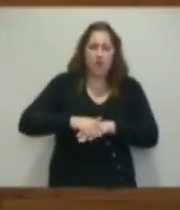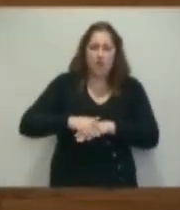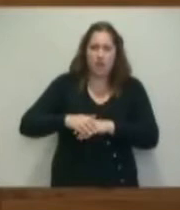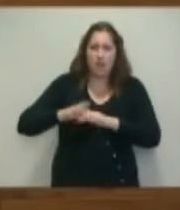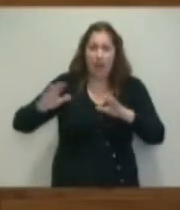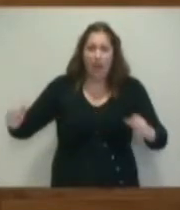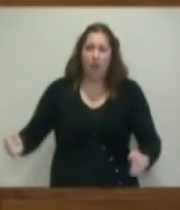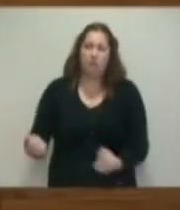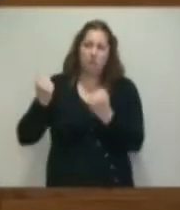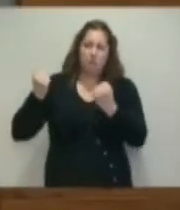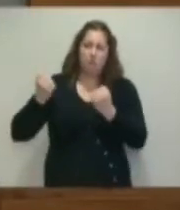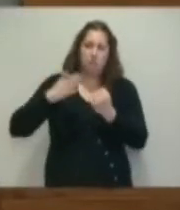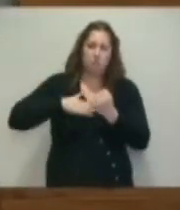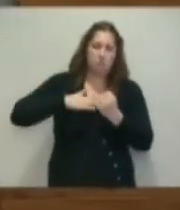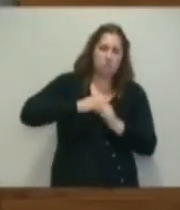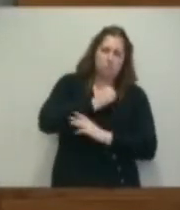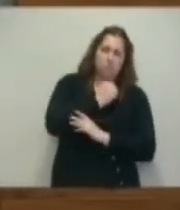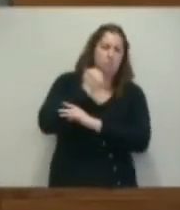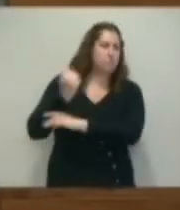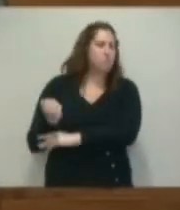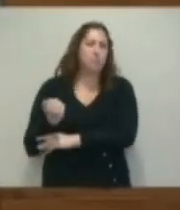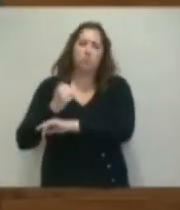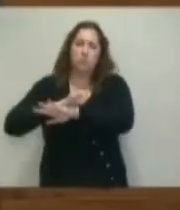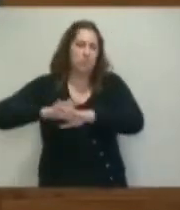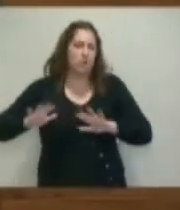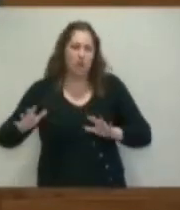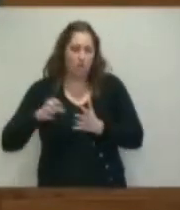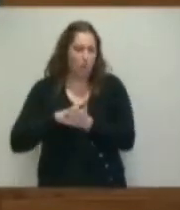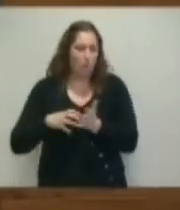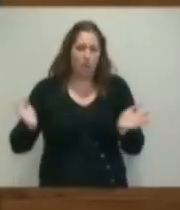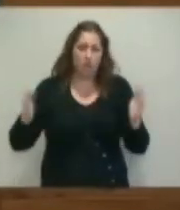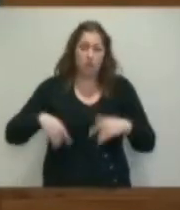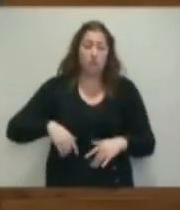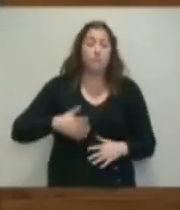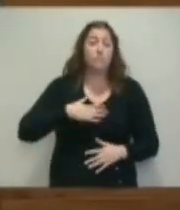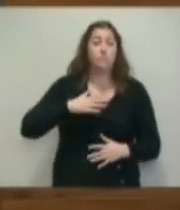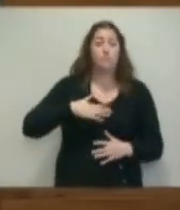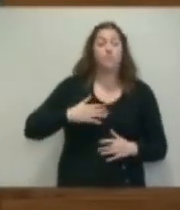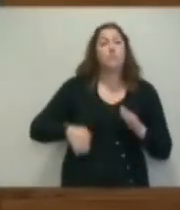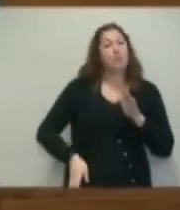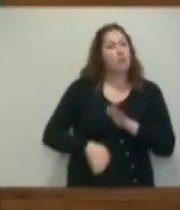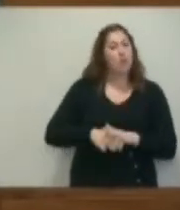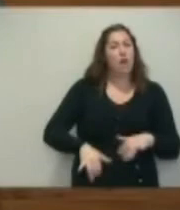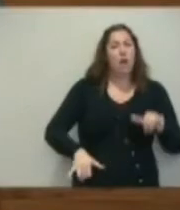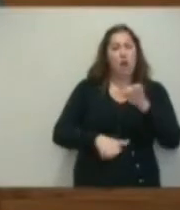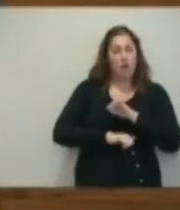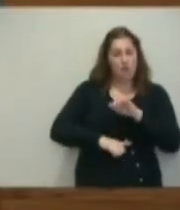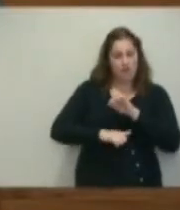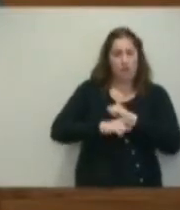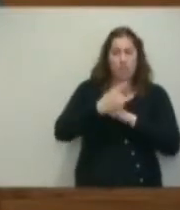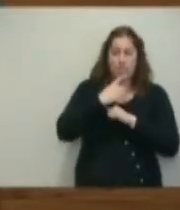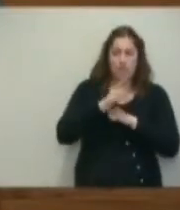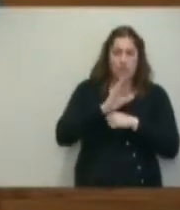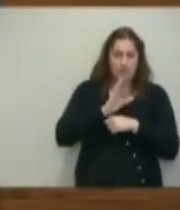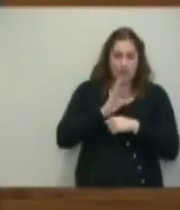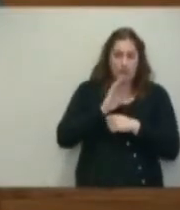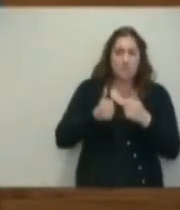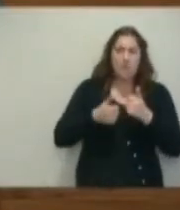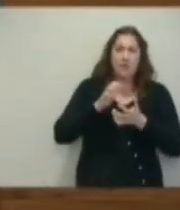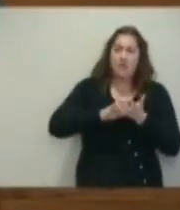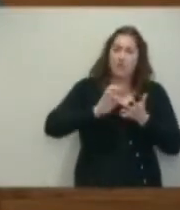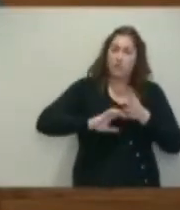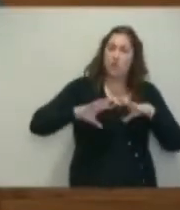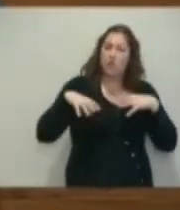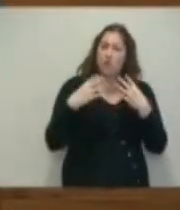apoyo absolutamente. Todavía seguimos esperando, como les decía, como seguimos esperando por otro informe completo sobre el estado de todos